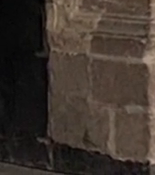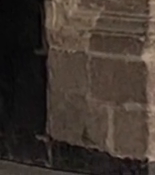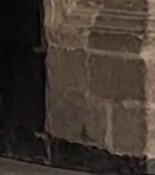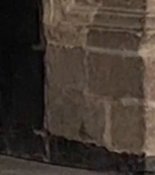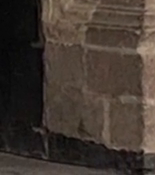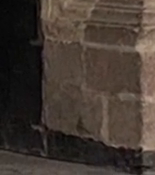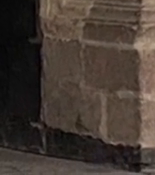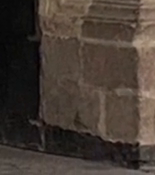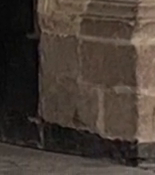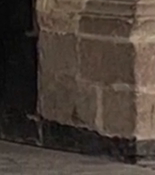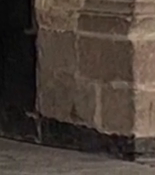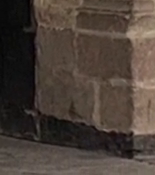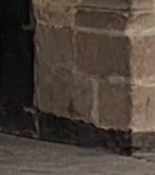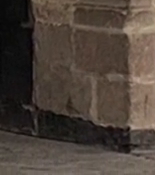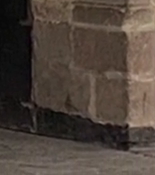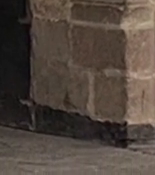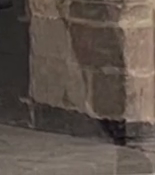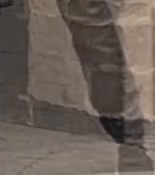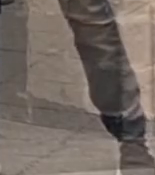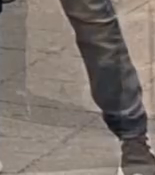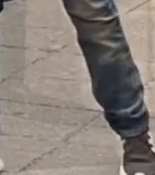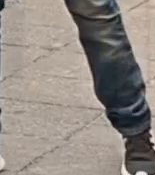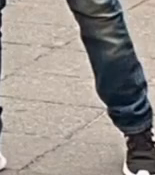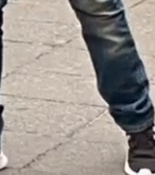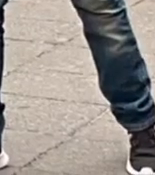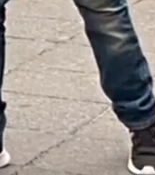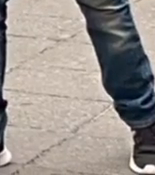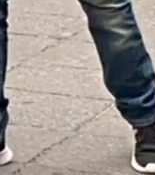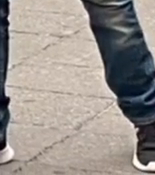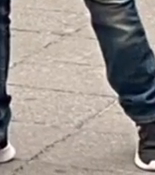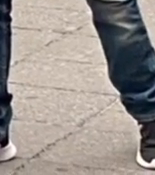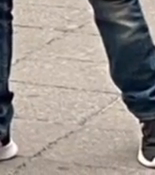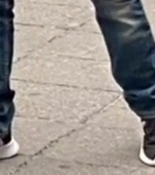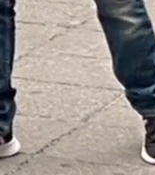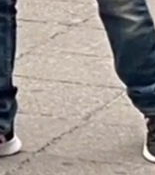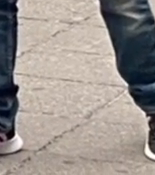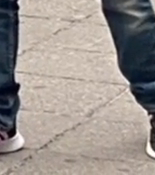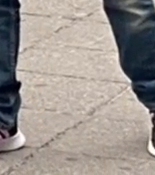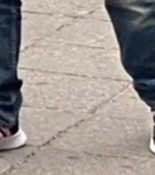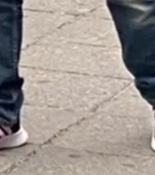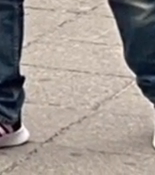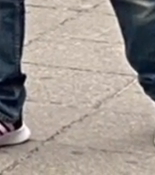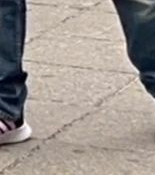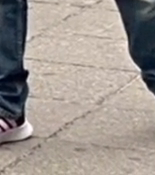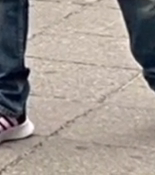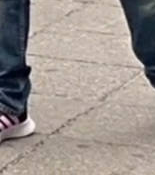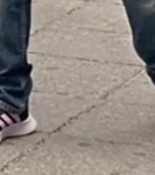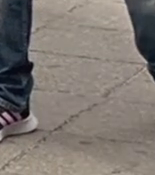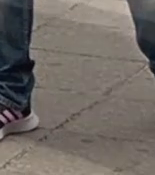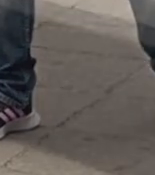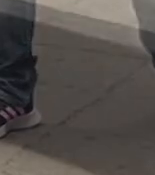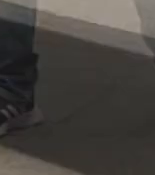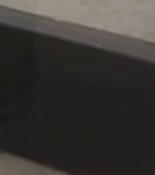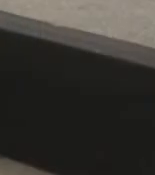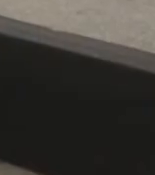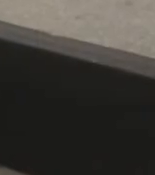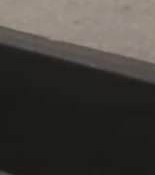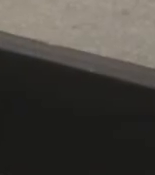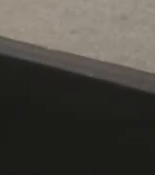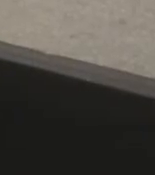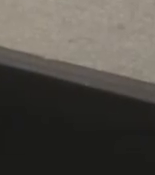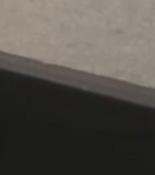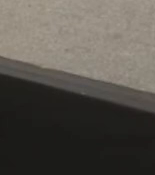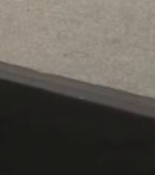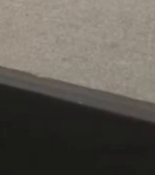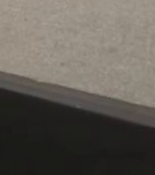novelista, y sobre todo es un gran personaje en el movimiento social de